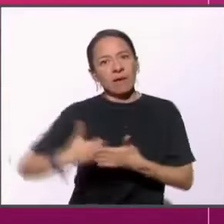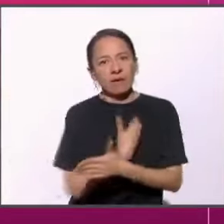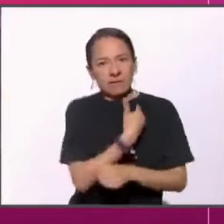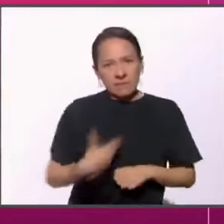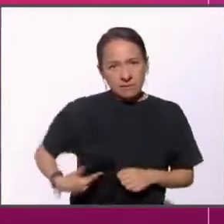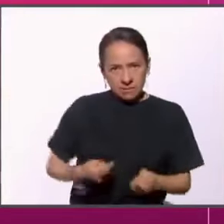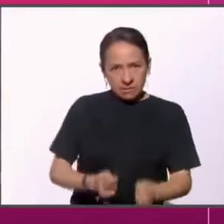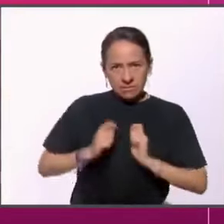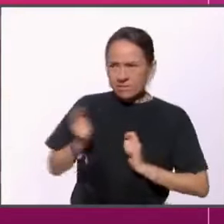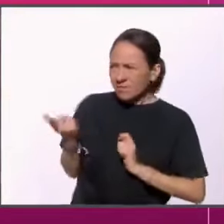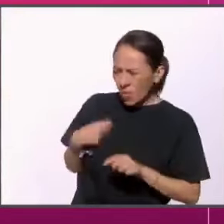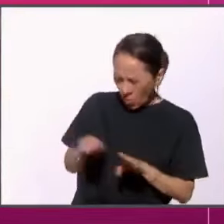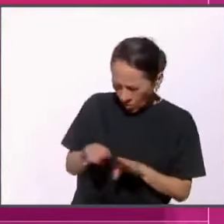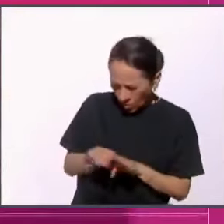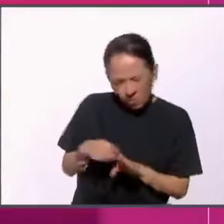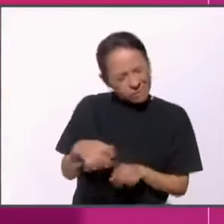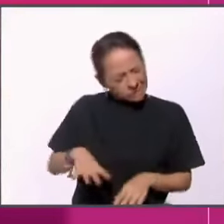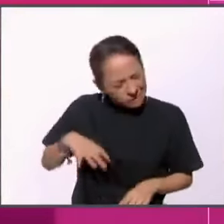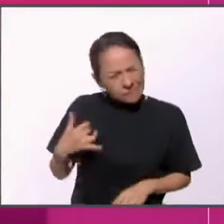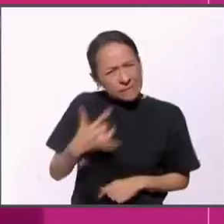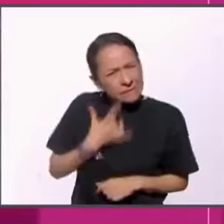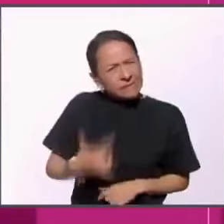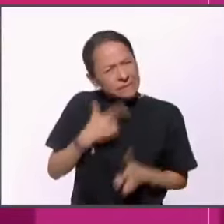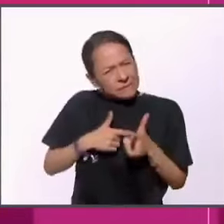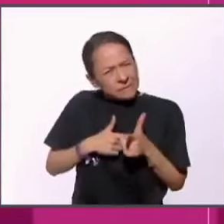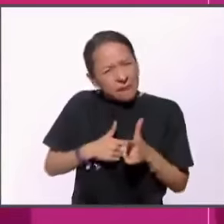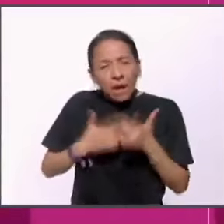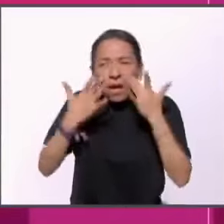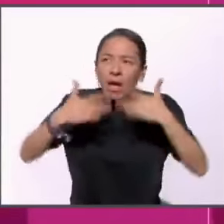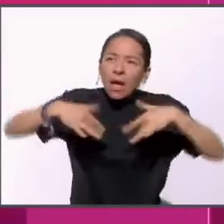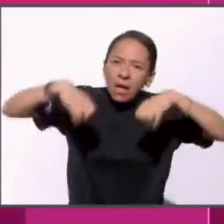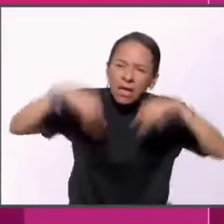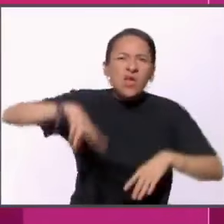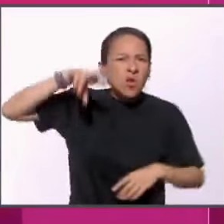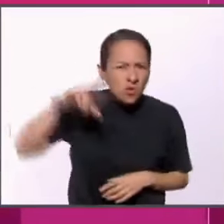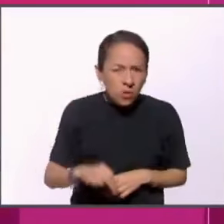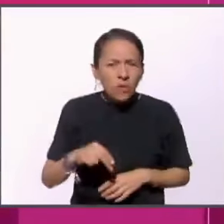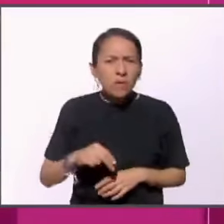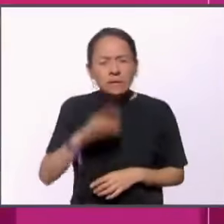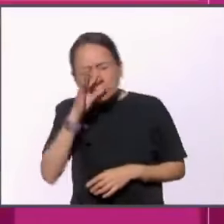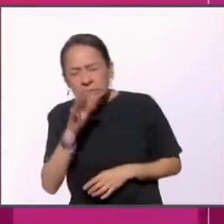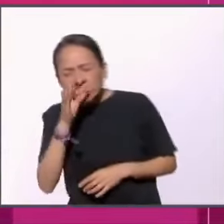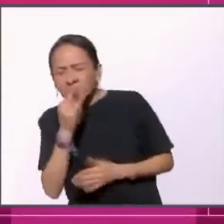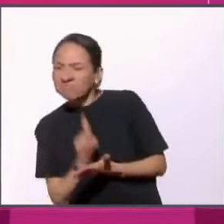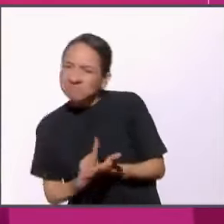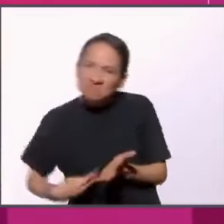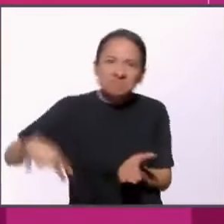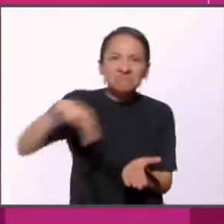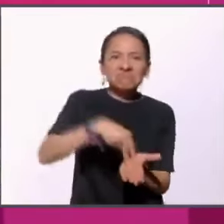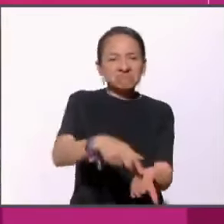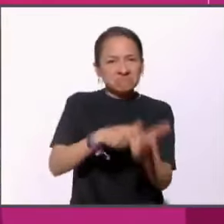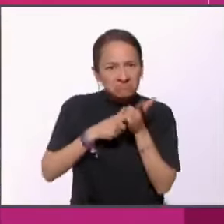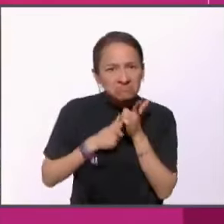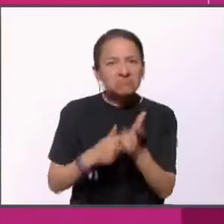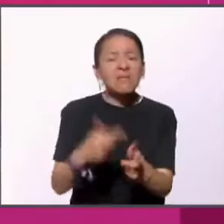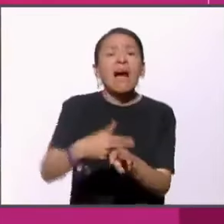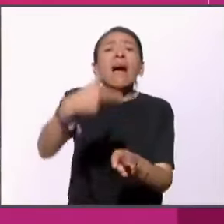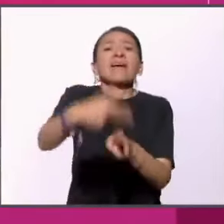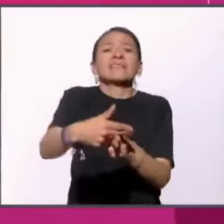resistir, no claudicar, avanzar, caer y levantarse. recomenzar y así hasta la victoria